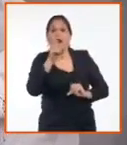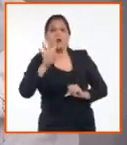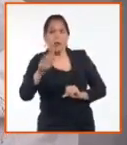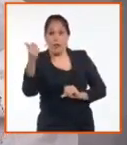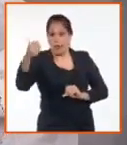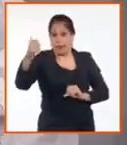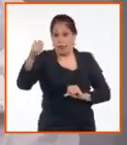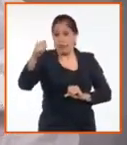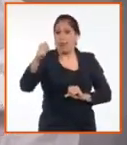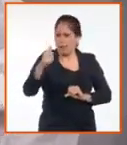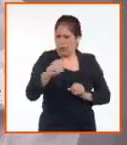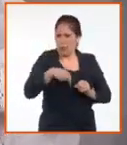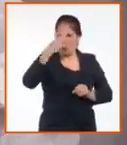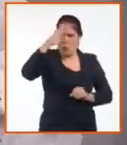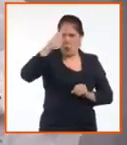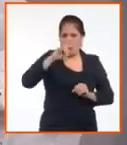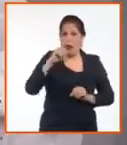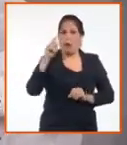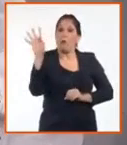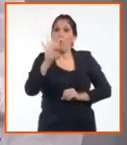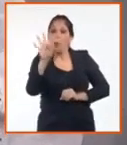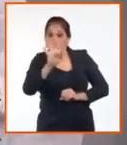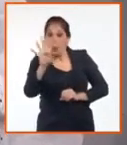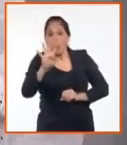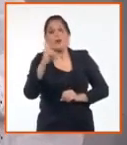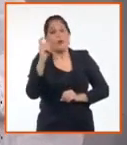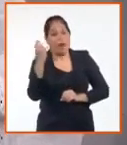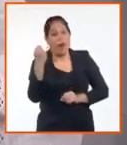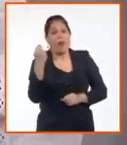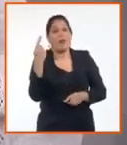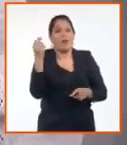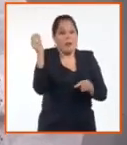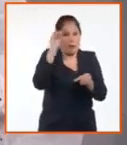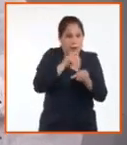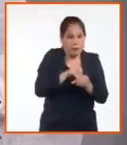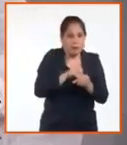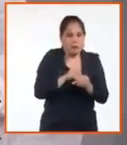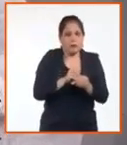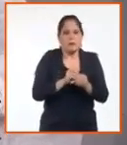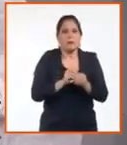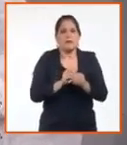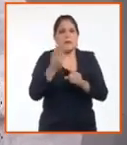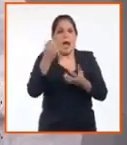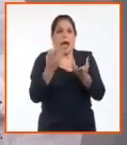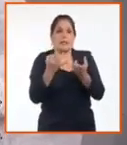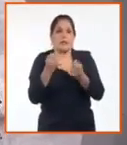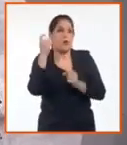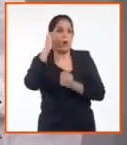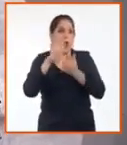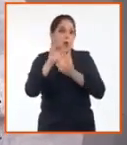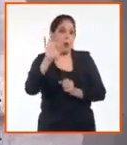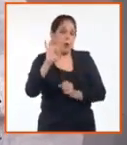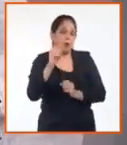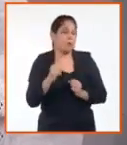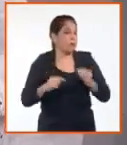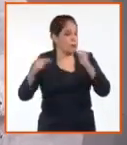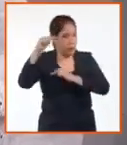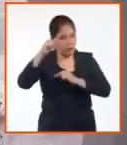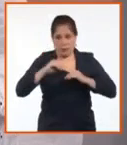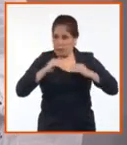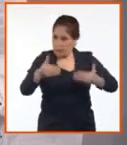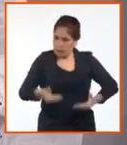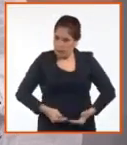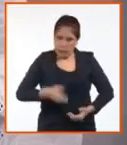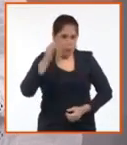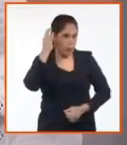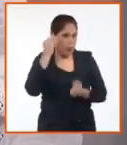siguiente y 4 son principios son principios activos está el ácido fólico que es fundamental para las embarazadas tiene que